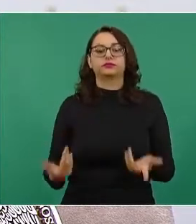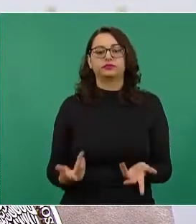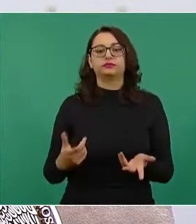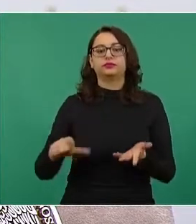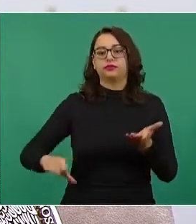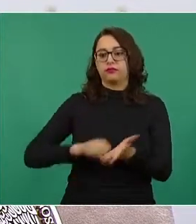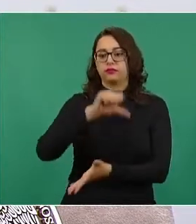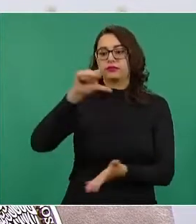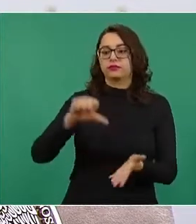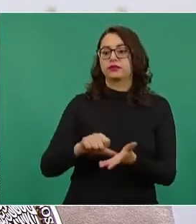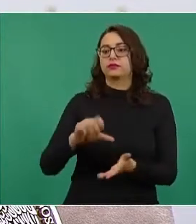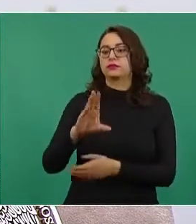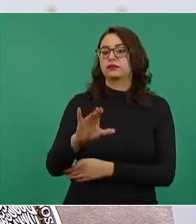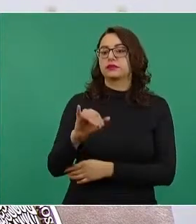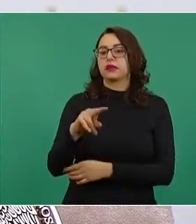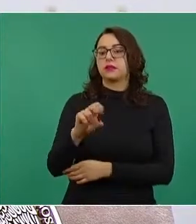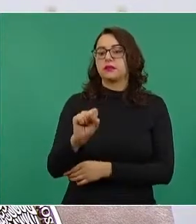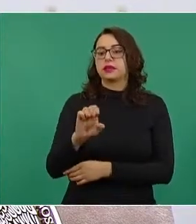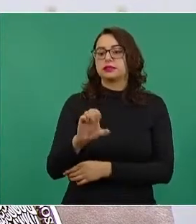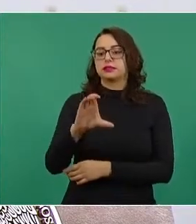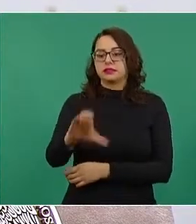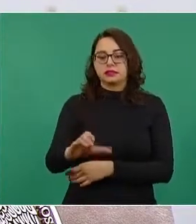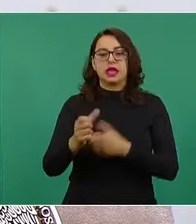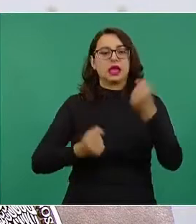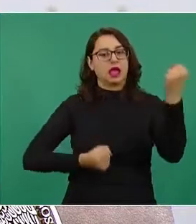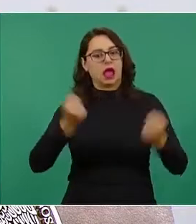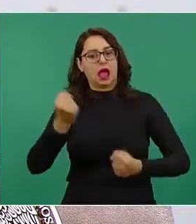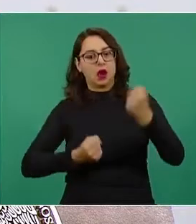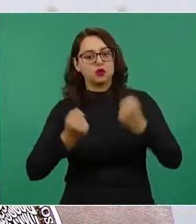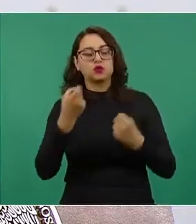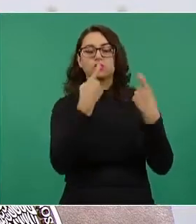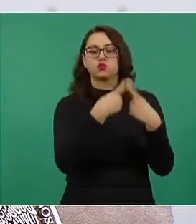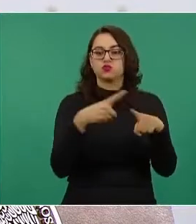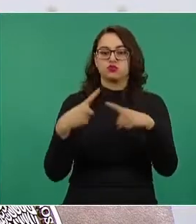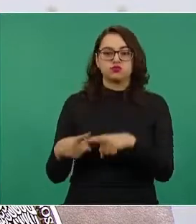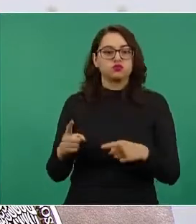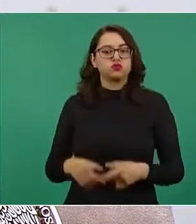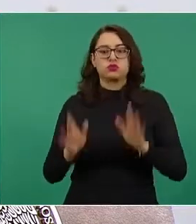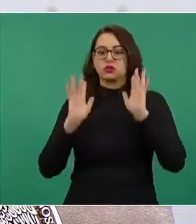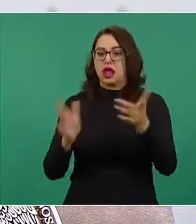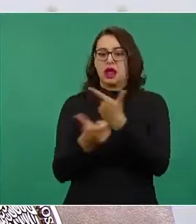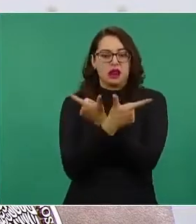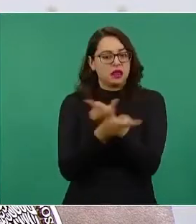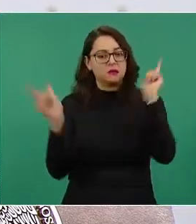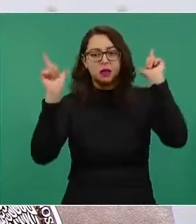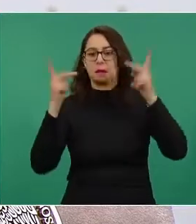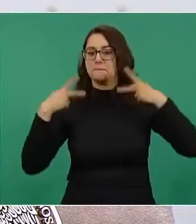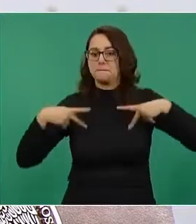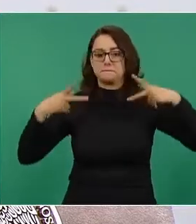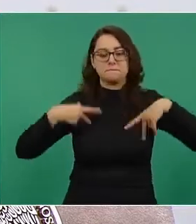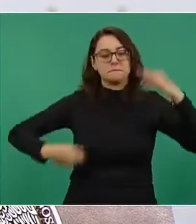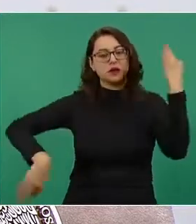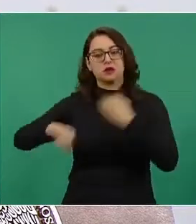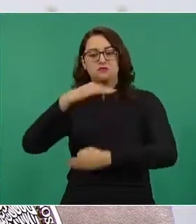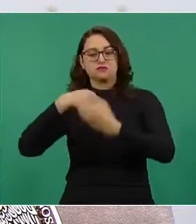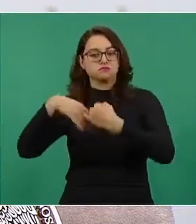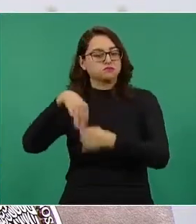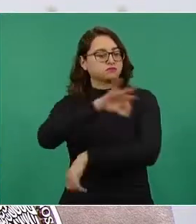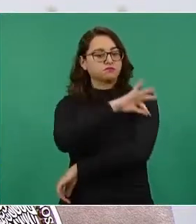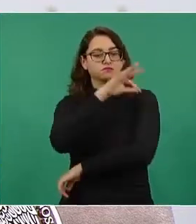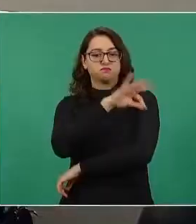estar vacunando y ofreciendo la vacuna a todas, absolutamente todas las personas. Un tercer elemento son las